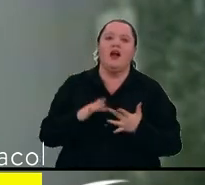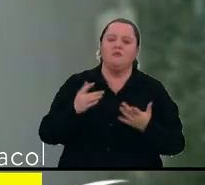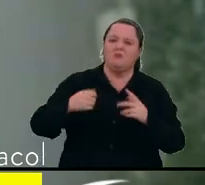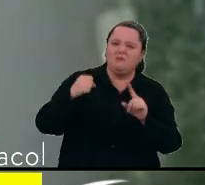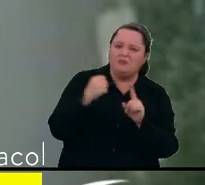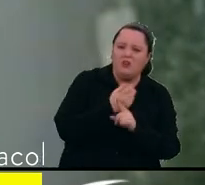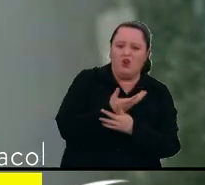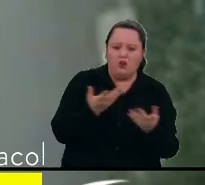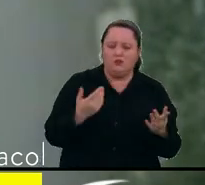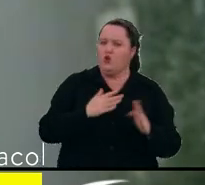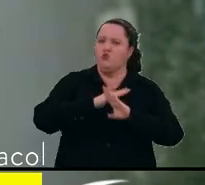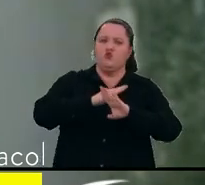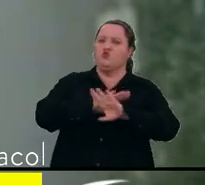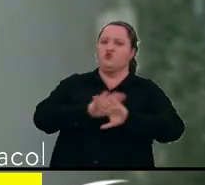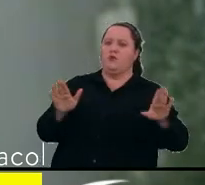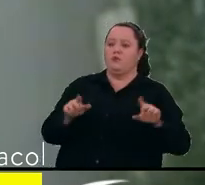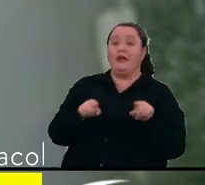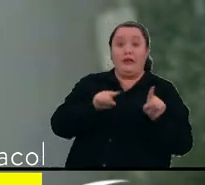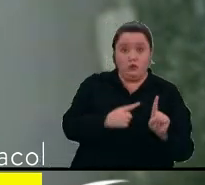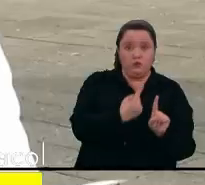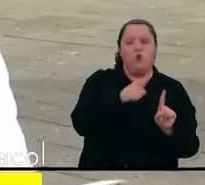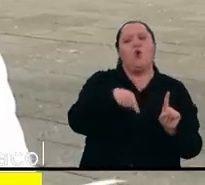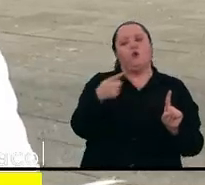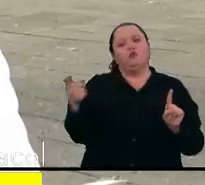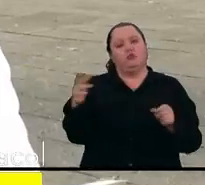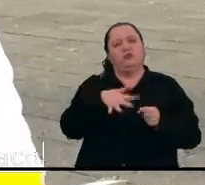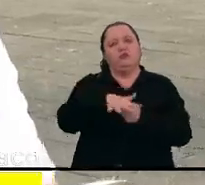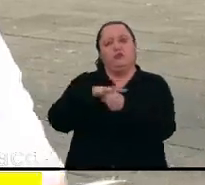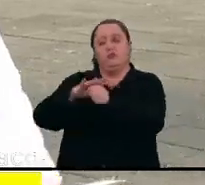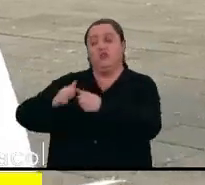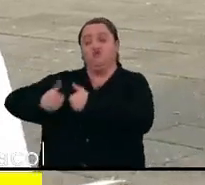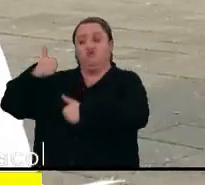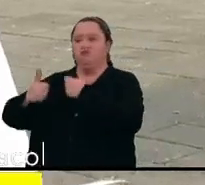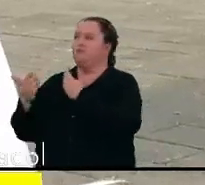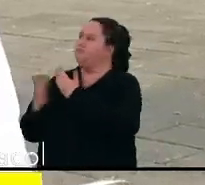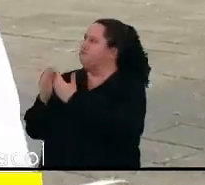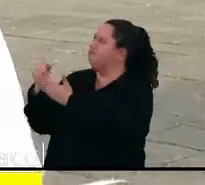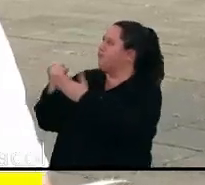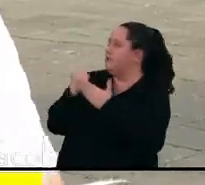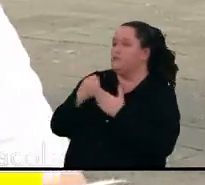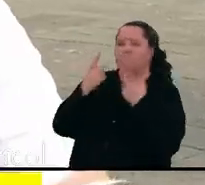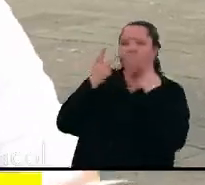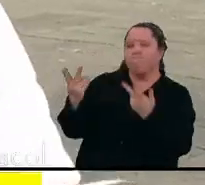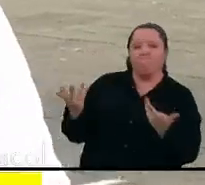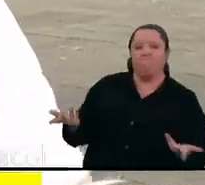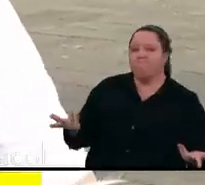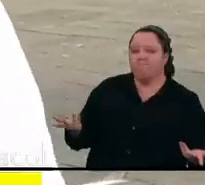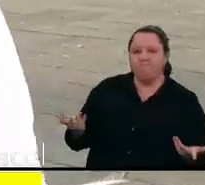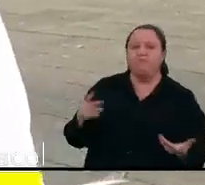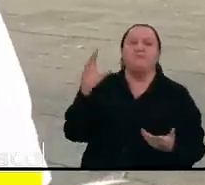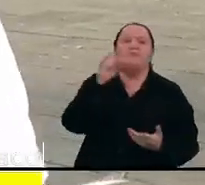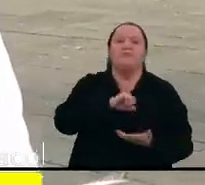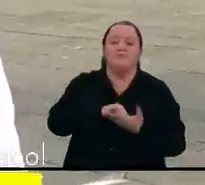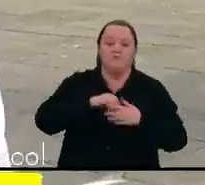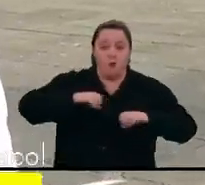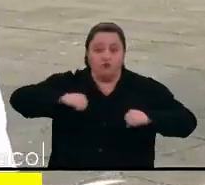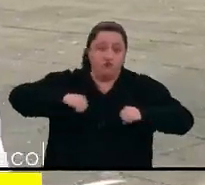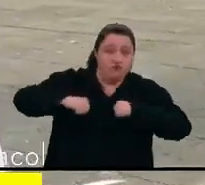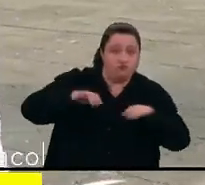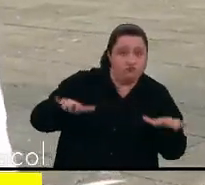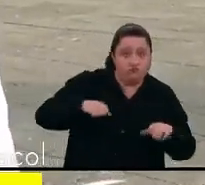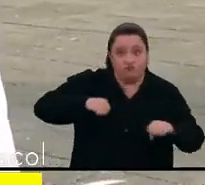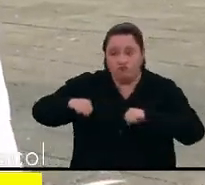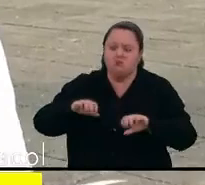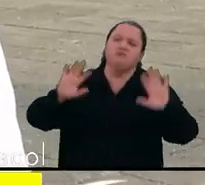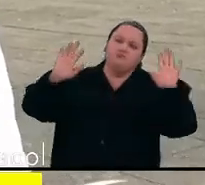tipo de delitos también hay otros casos y no vemos que las autoridades nos estén ayudando porque digamos que desde el activismo podemos hacer